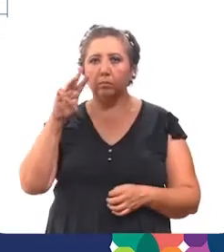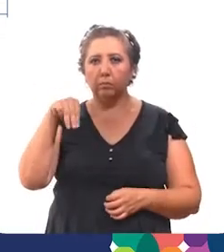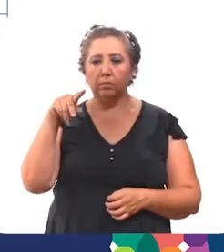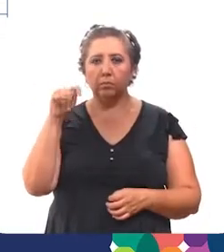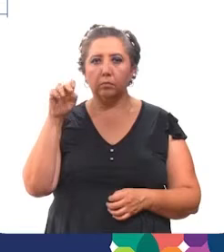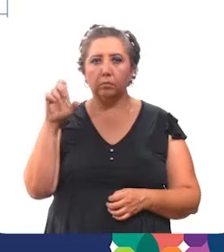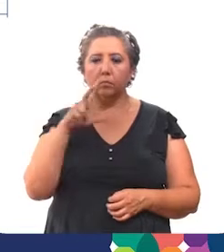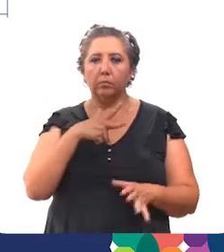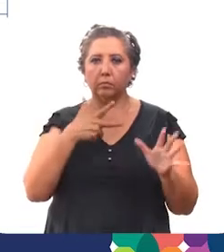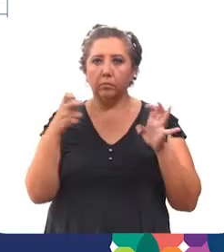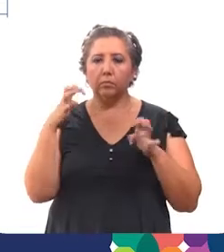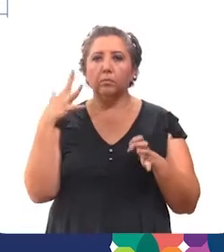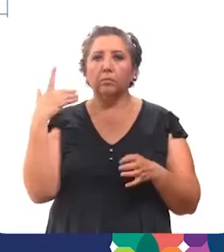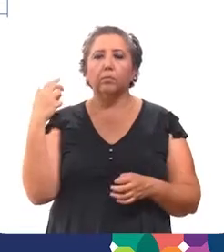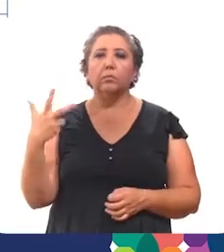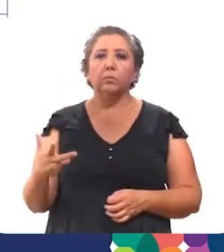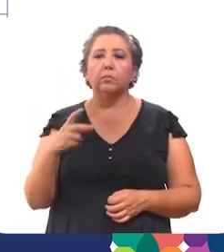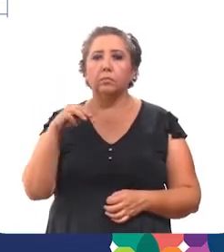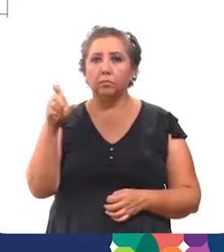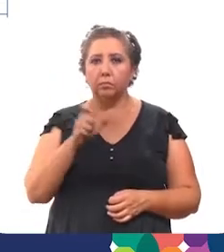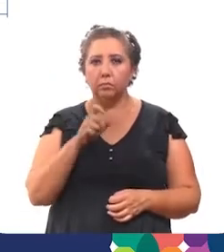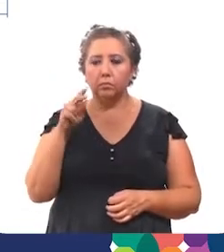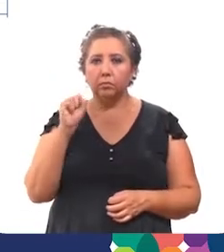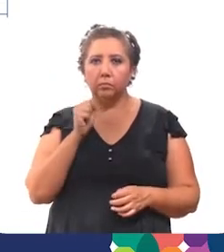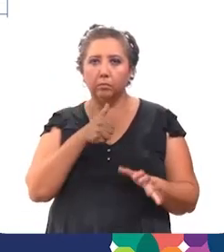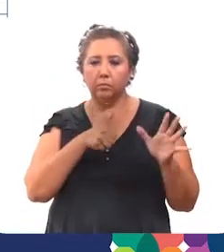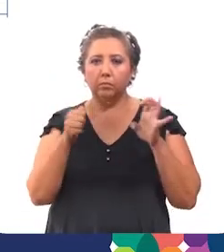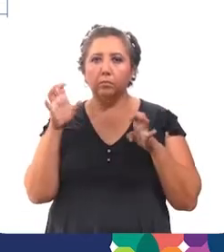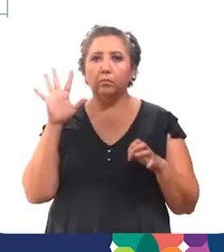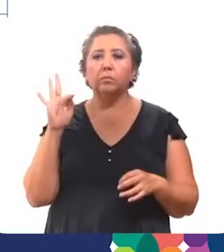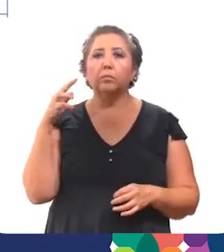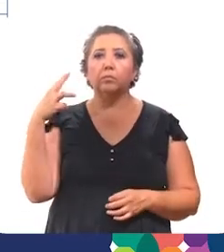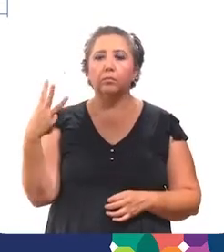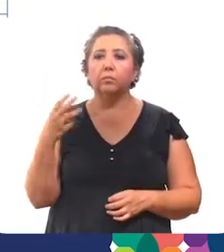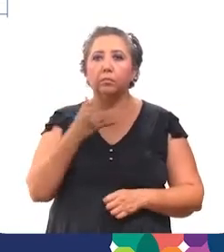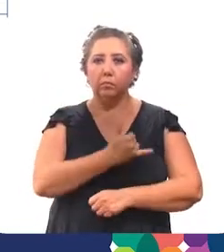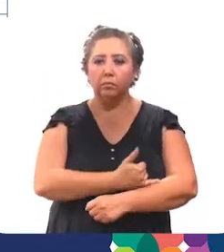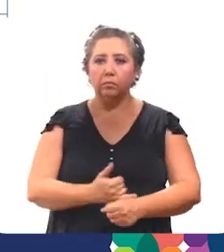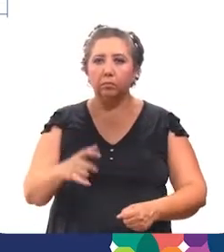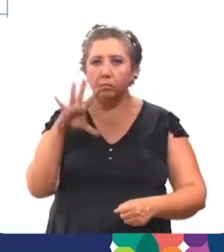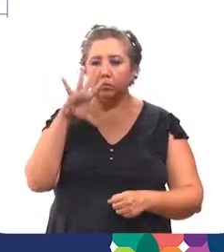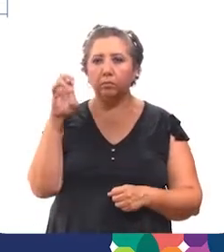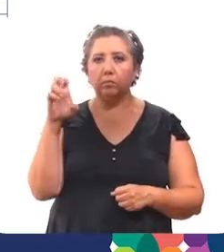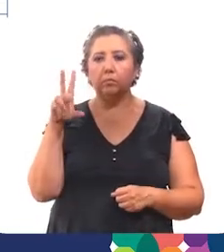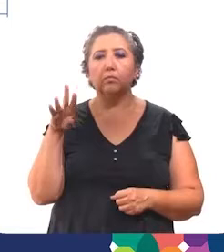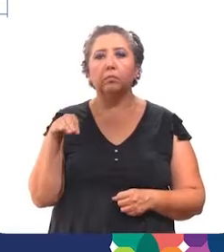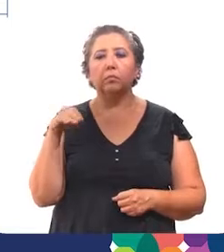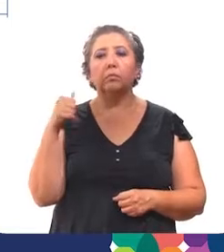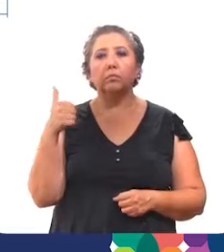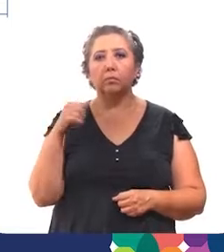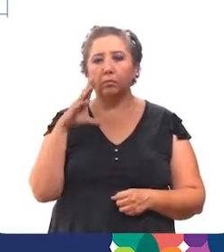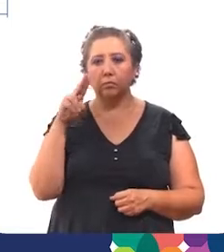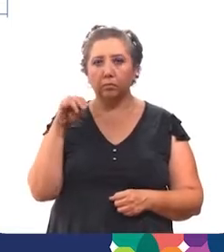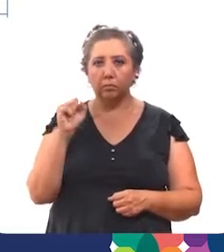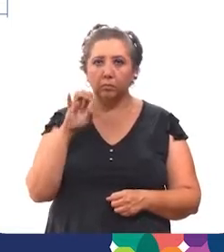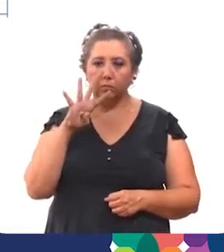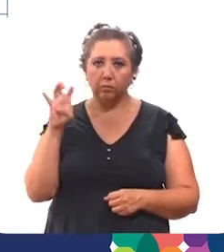Motul 858, Maxcanú 643, Izamal 596,